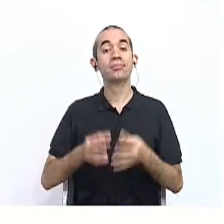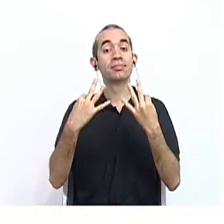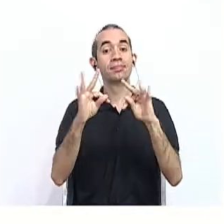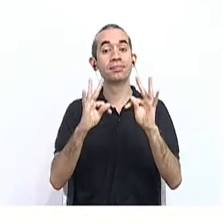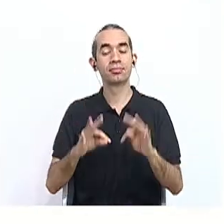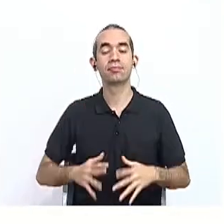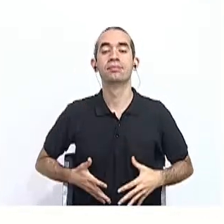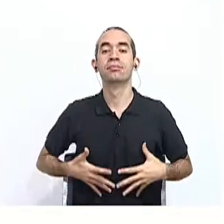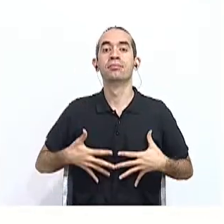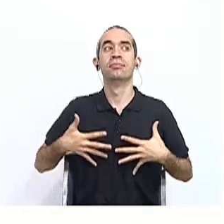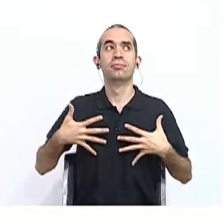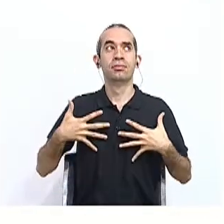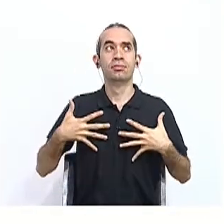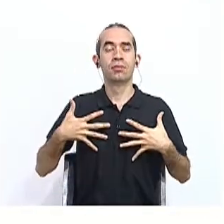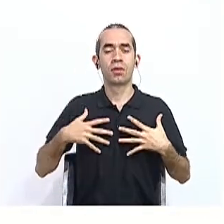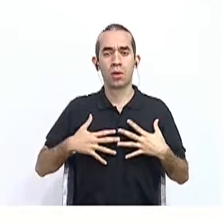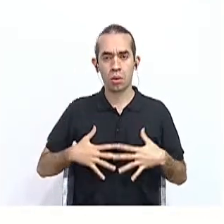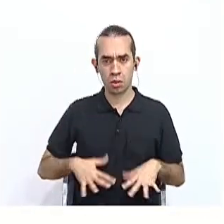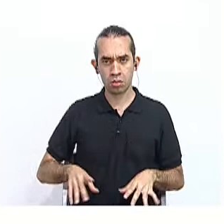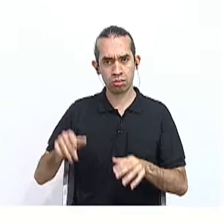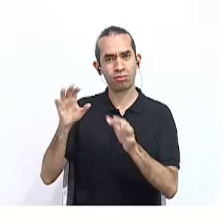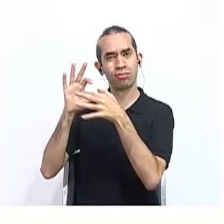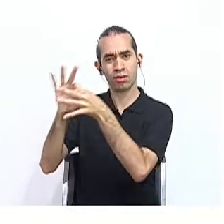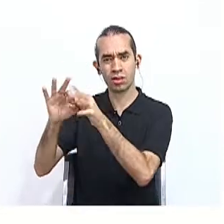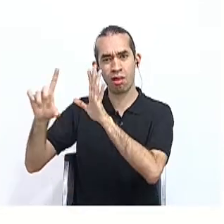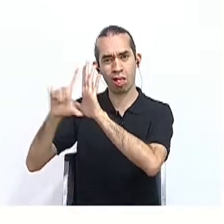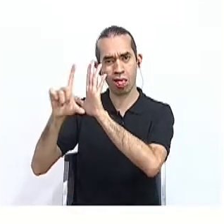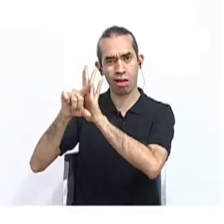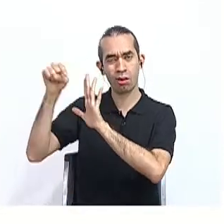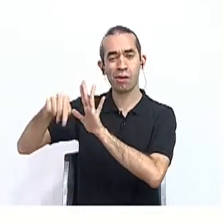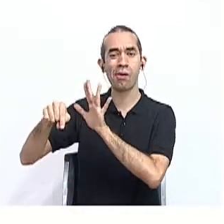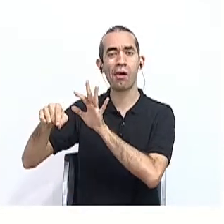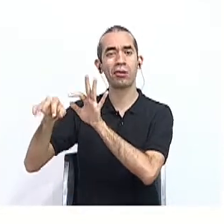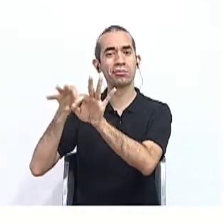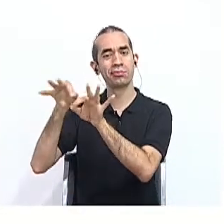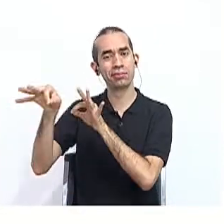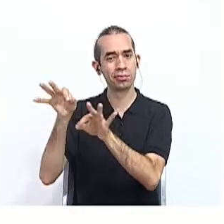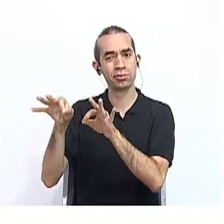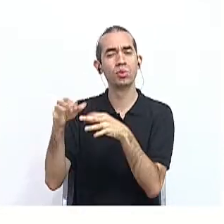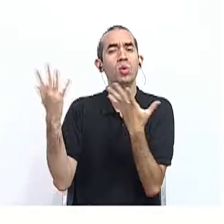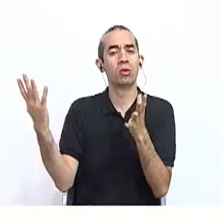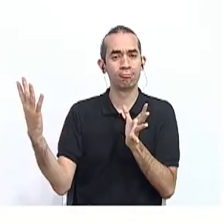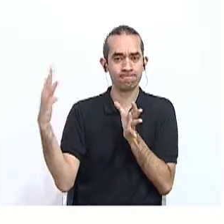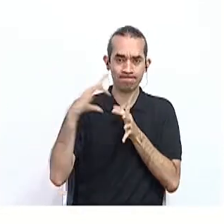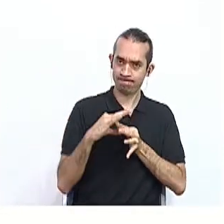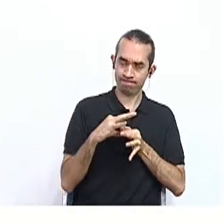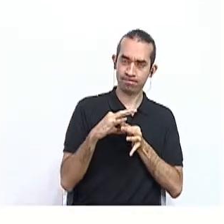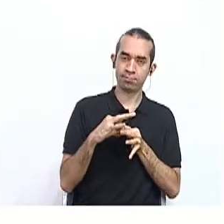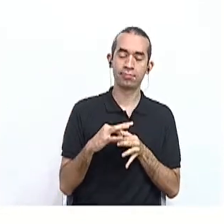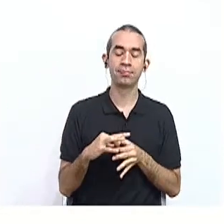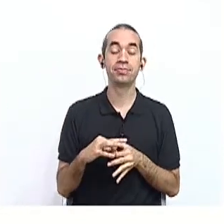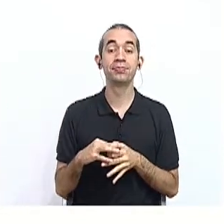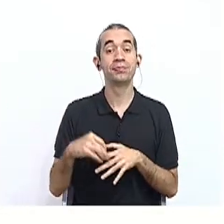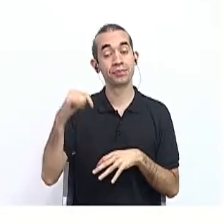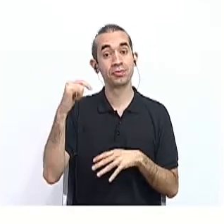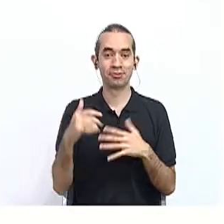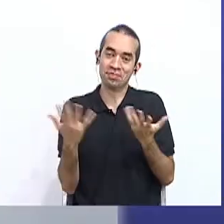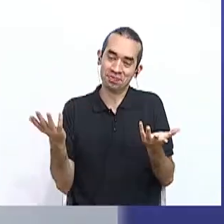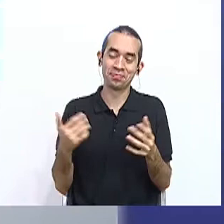Intenten y piensen cuál es la relación con la ley que hoy vamos a estar desarrollando. Bueno, vamos a